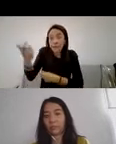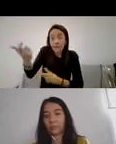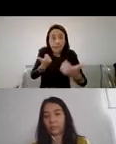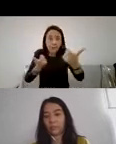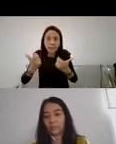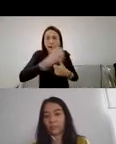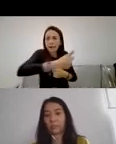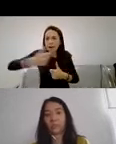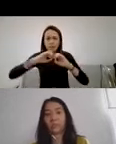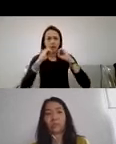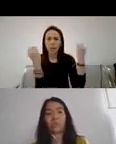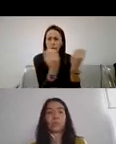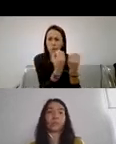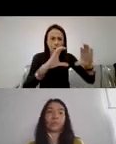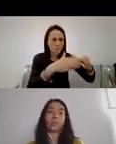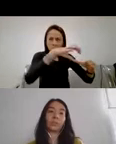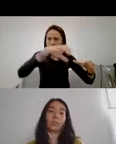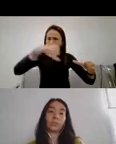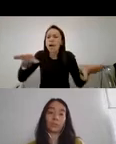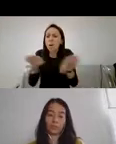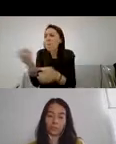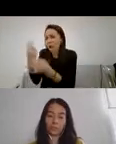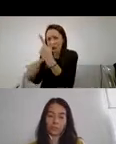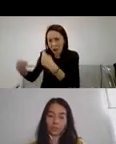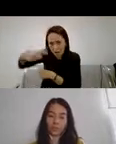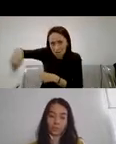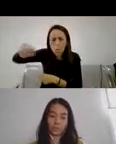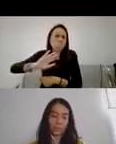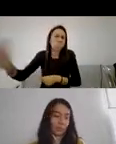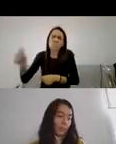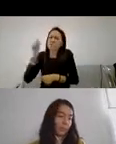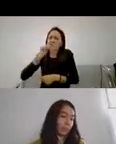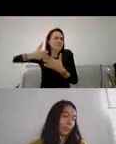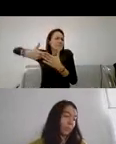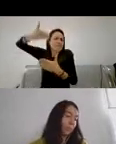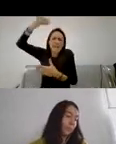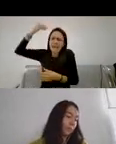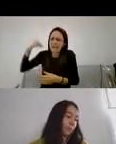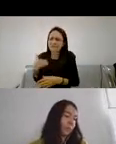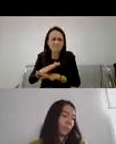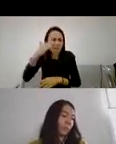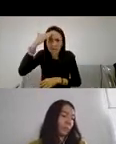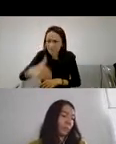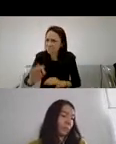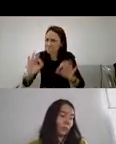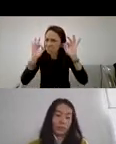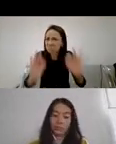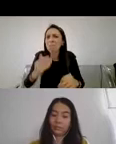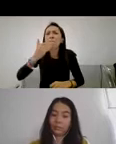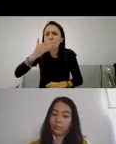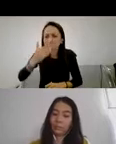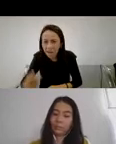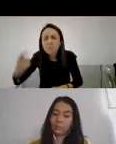tienen una claridad estupenda, no solo de ahora, sino desde siempre, que tienen una